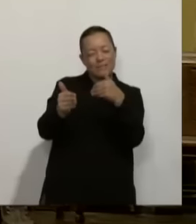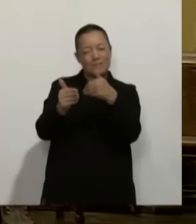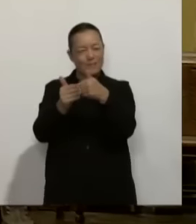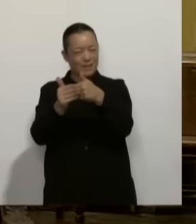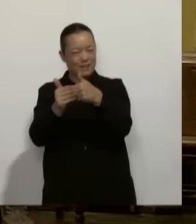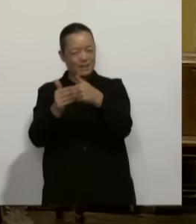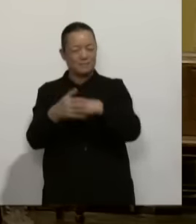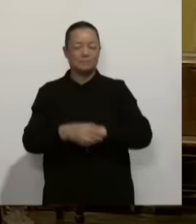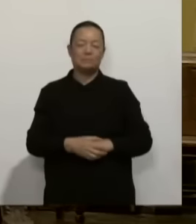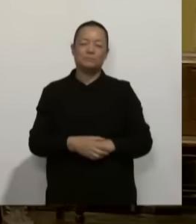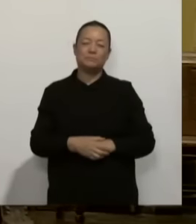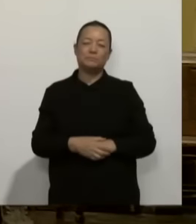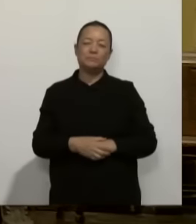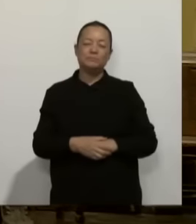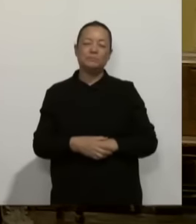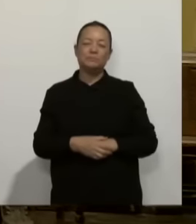cerca.